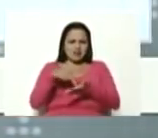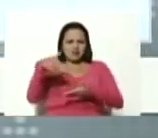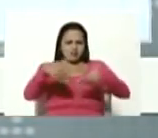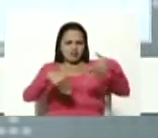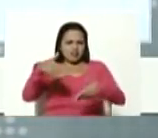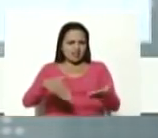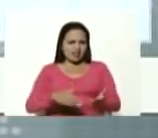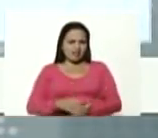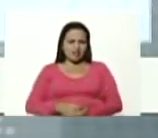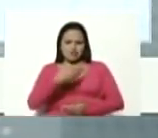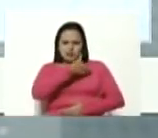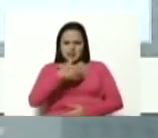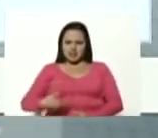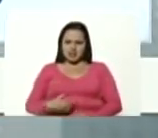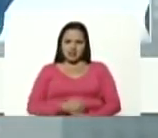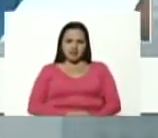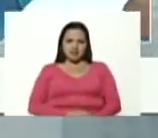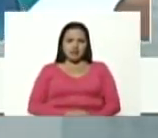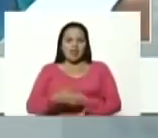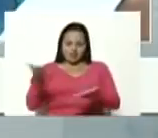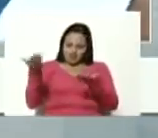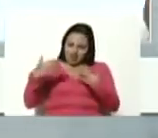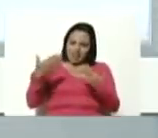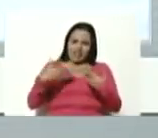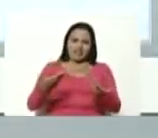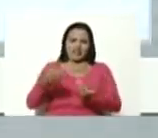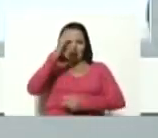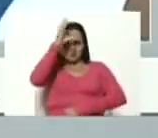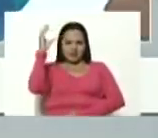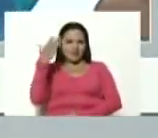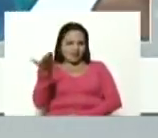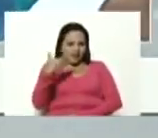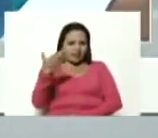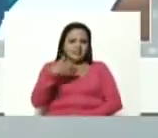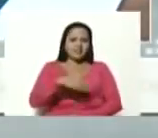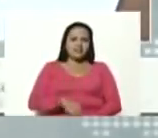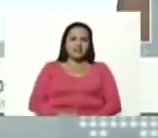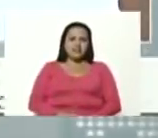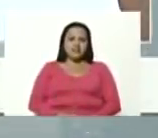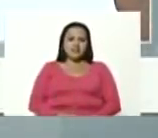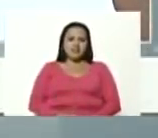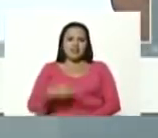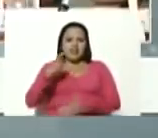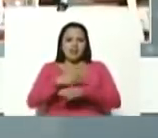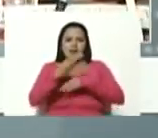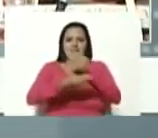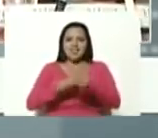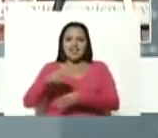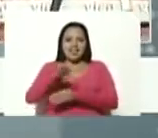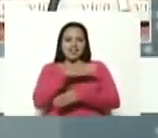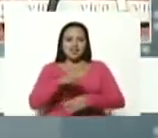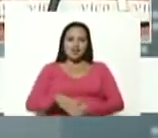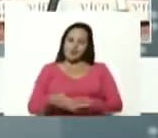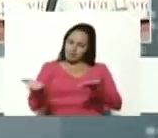presidencial? ¡Dale, Capriles, atrévete! Hay que cantarle la canción, ¡atrévete!